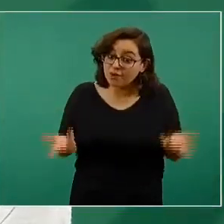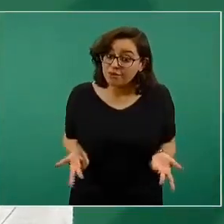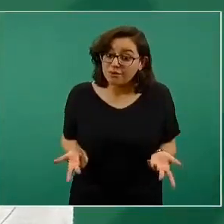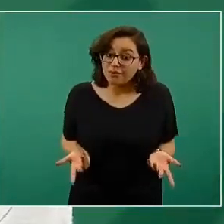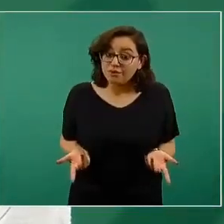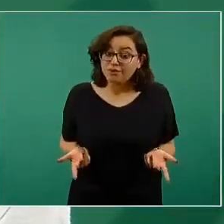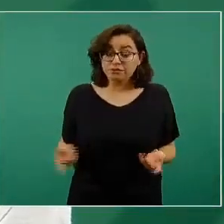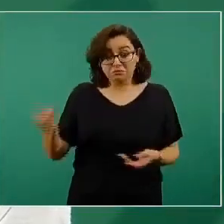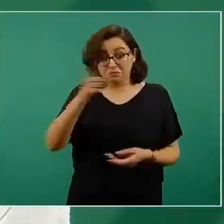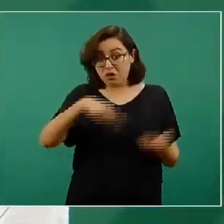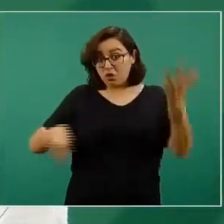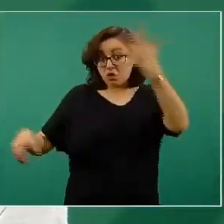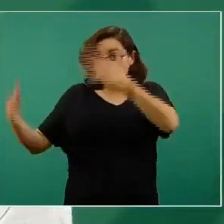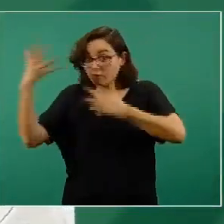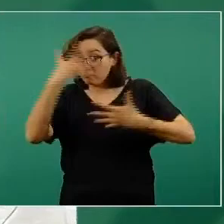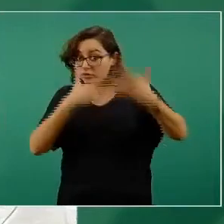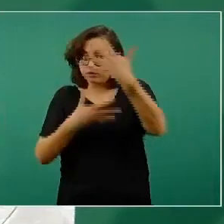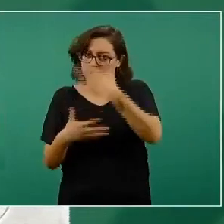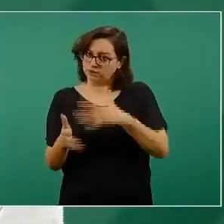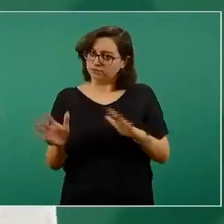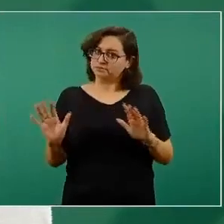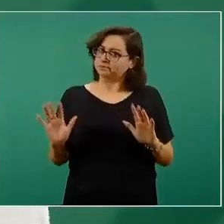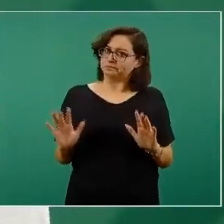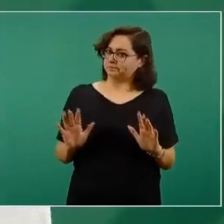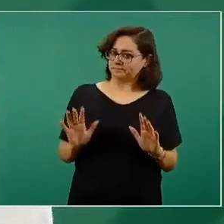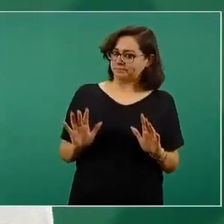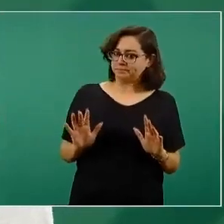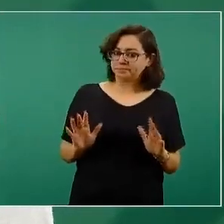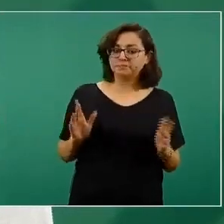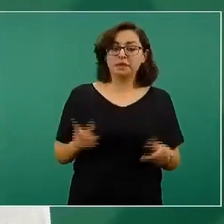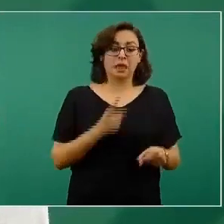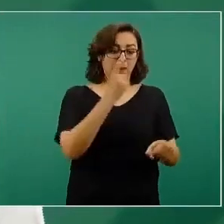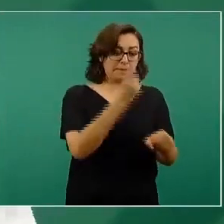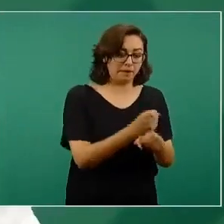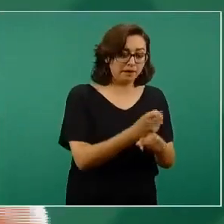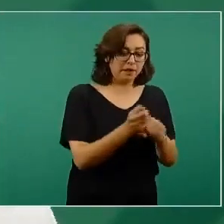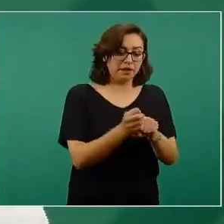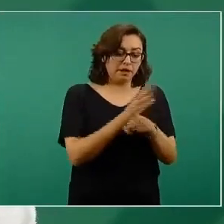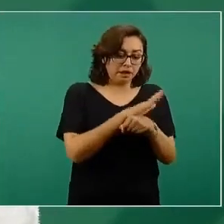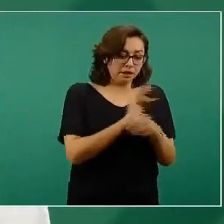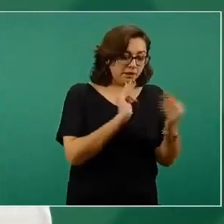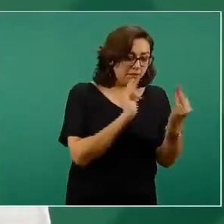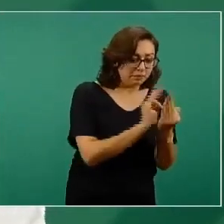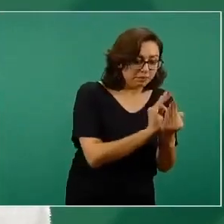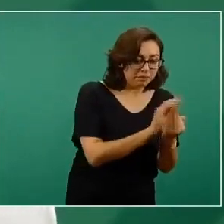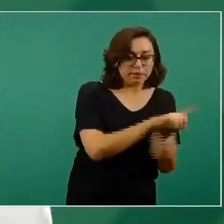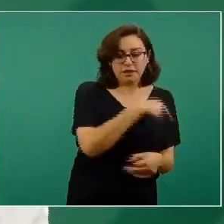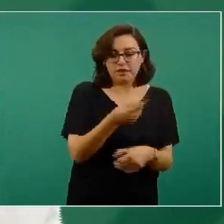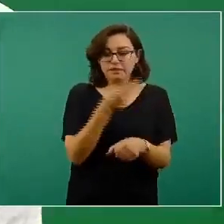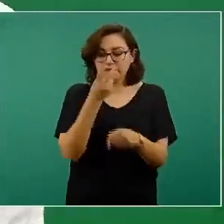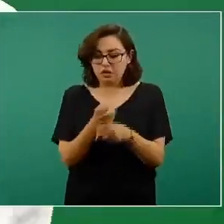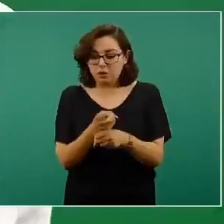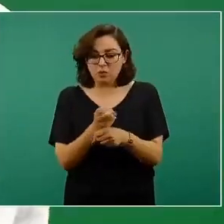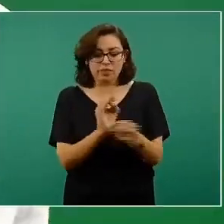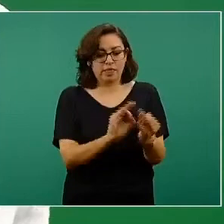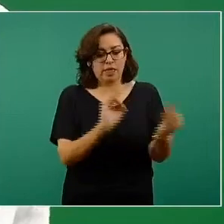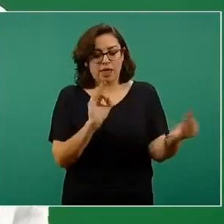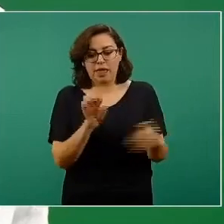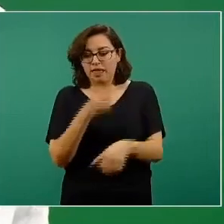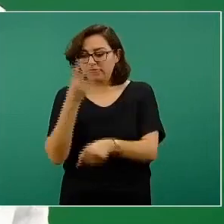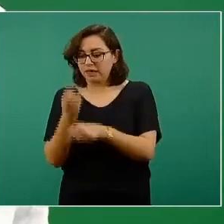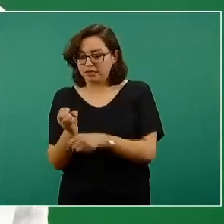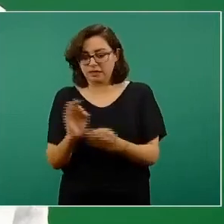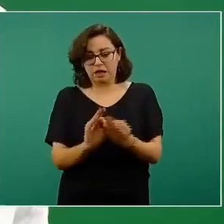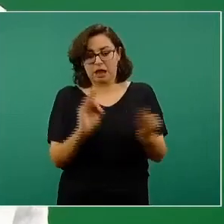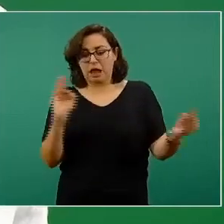Primera línea y segunda línea y tercera línea nada tienen que ver con preferencias o calidades de las